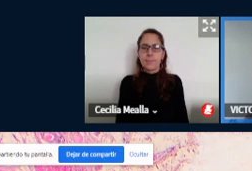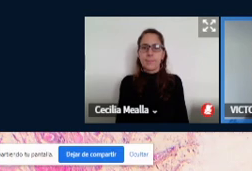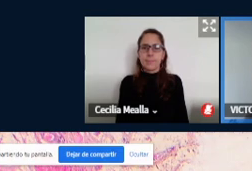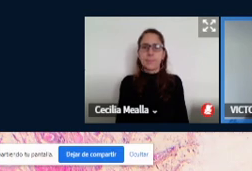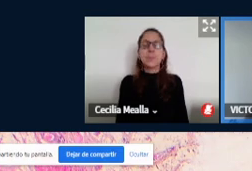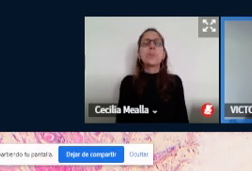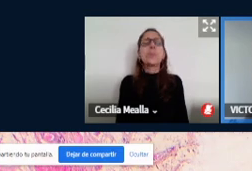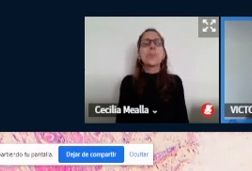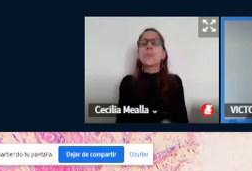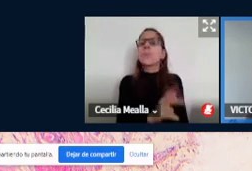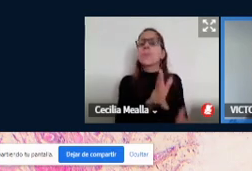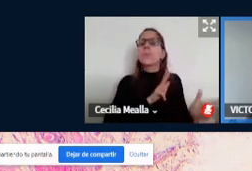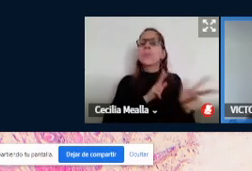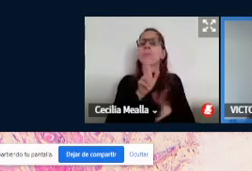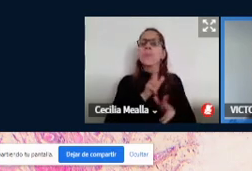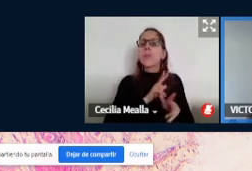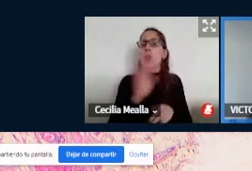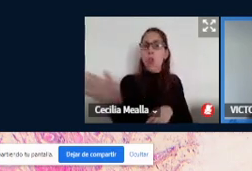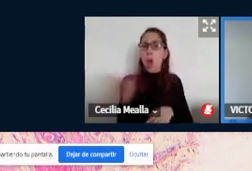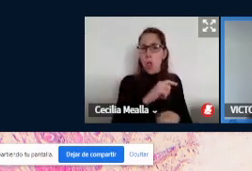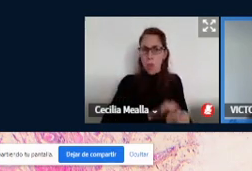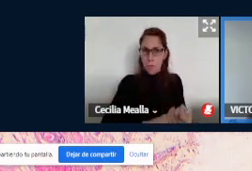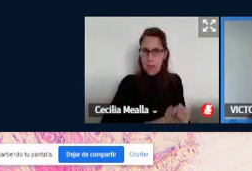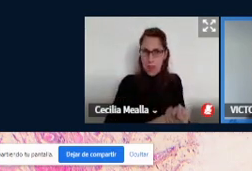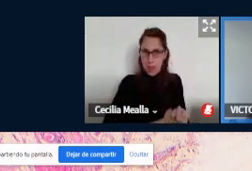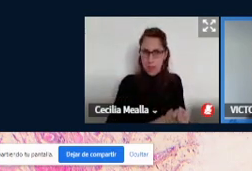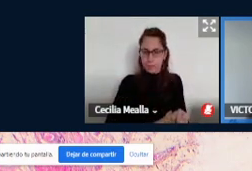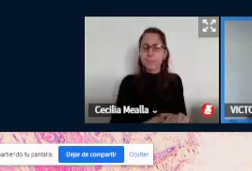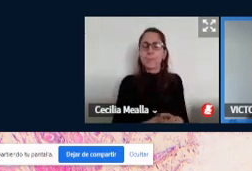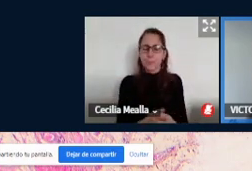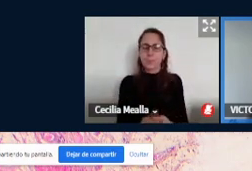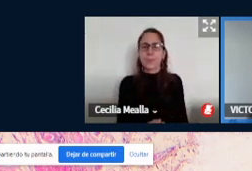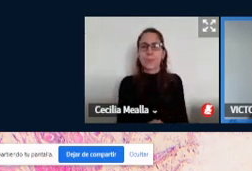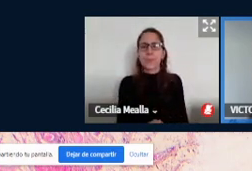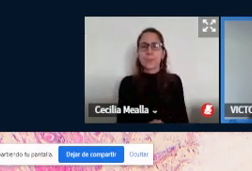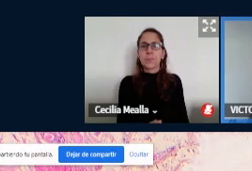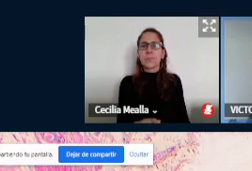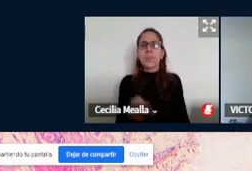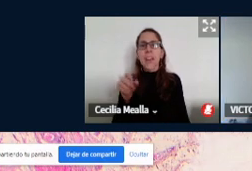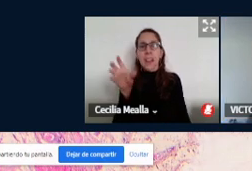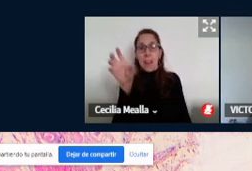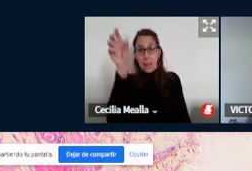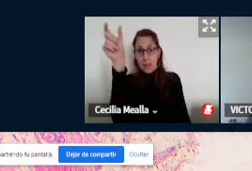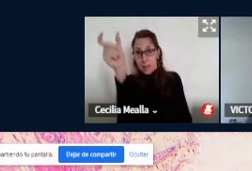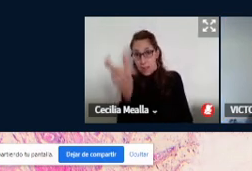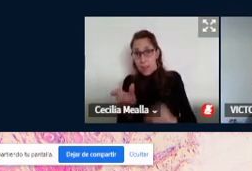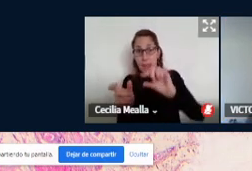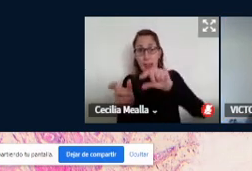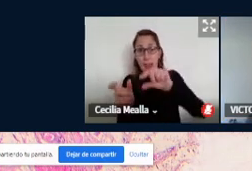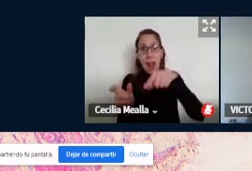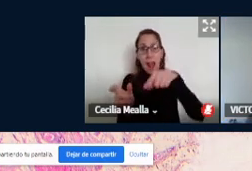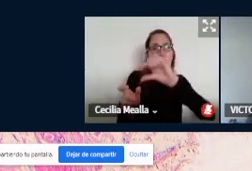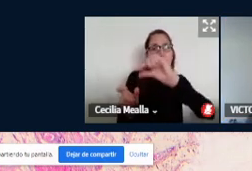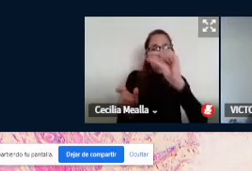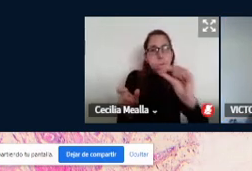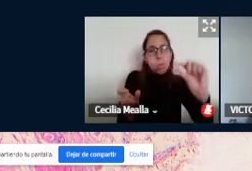Perdón, Lu dijeron vena. Vena, ¿Qué vena. más? Vena, bien. ¿Y esta Sí, que está acá? todos vena dijeron.